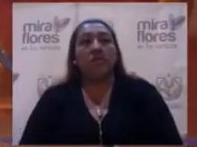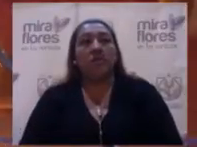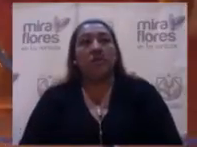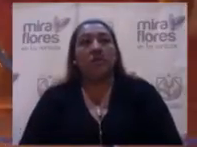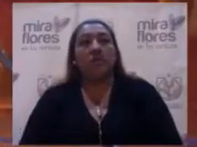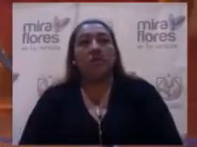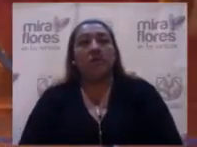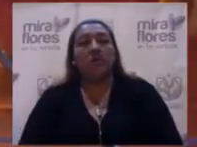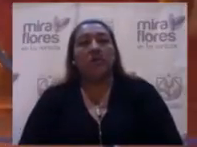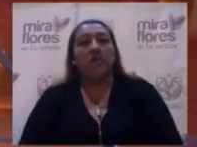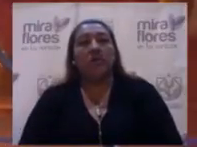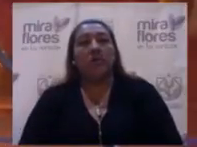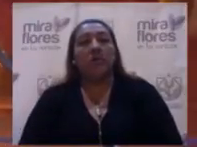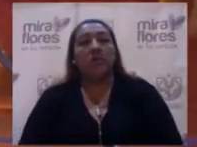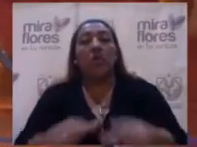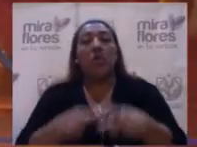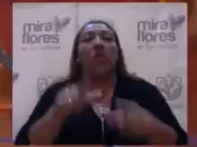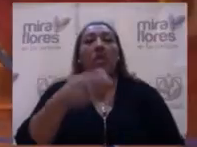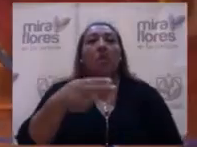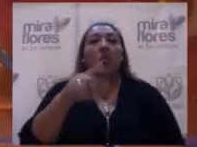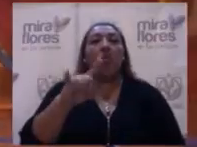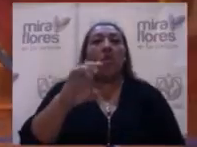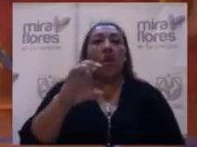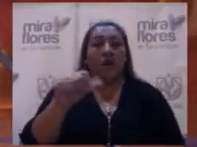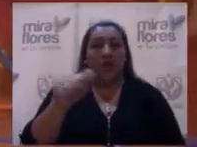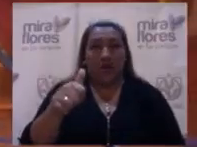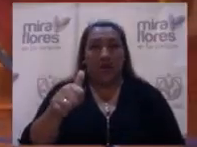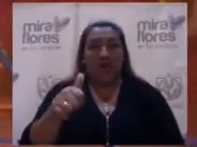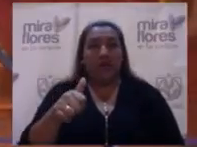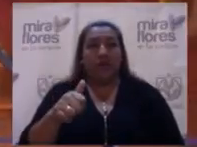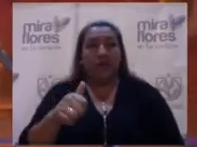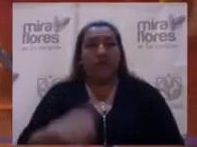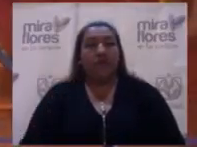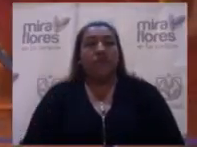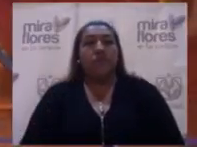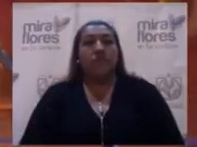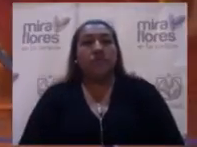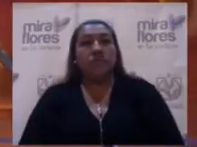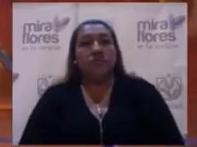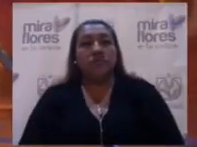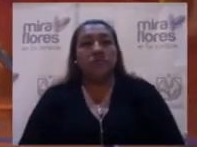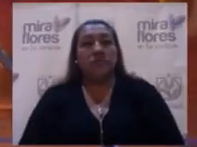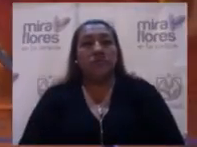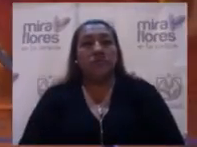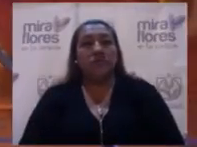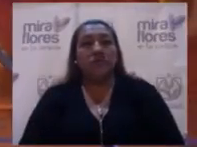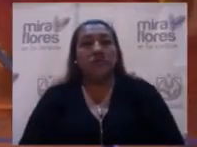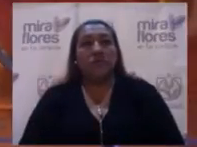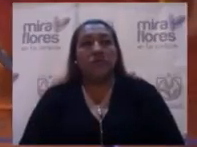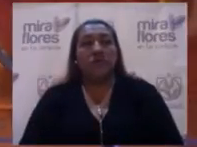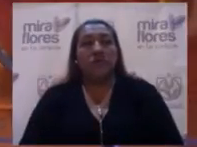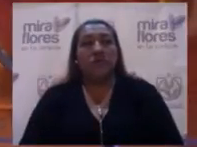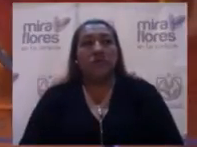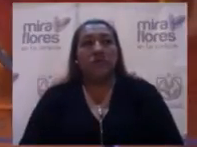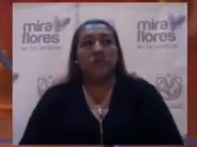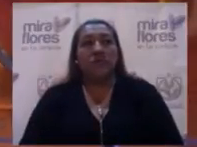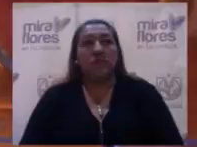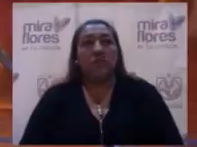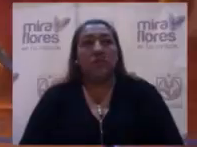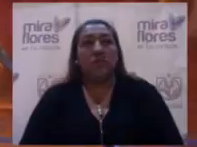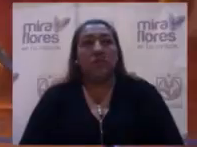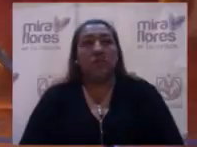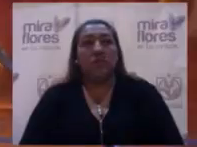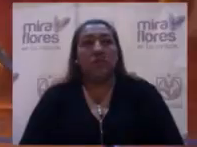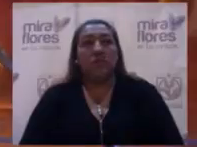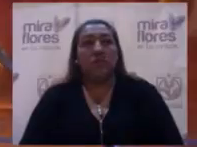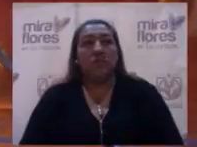en un espacio de la Huaca, ¿no? Los animalitos están bien tenidos, la verdad que se les da su agua todo, pero lo que me llamó la atención es